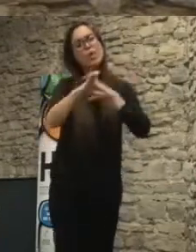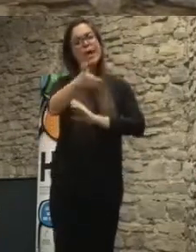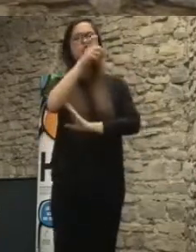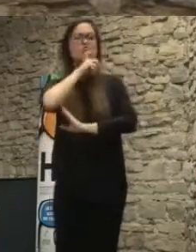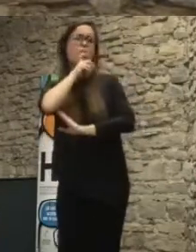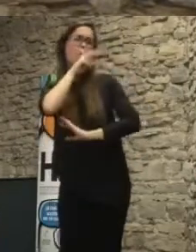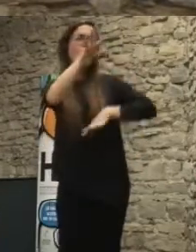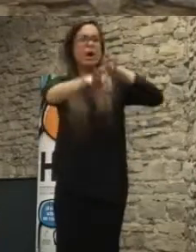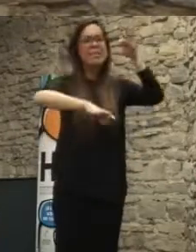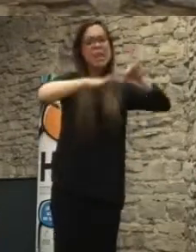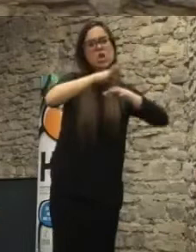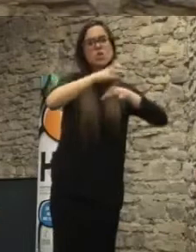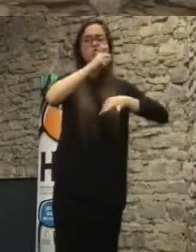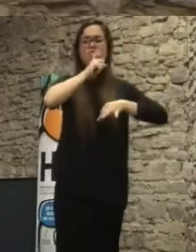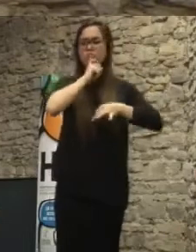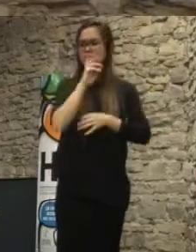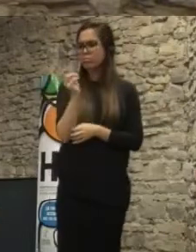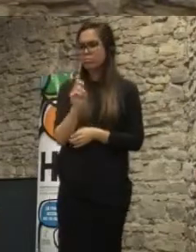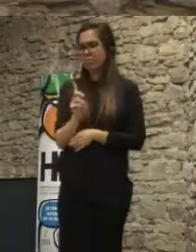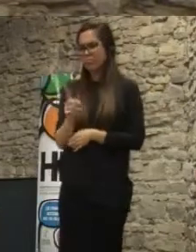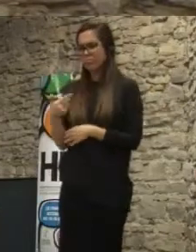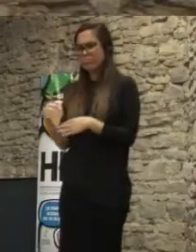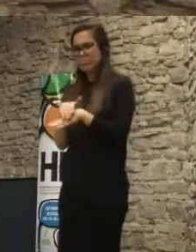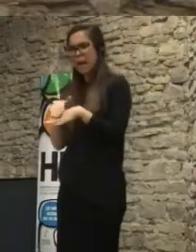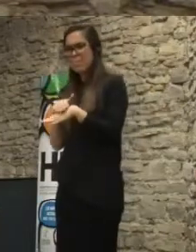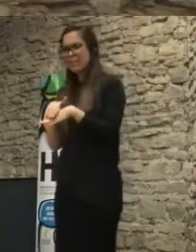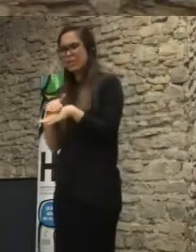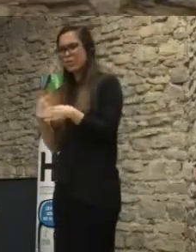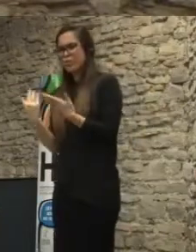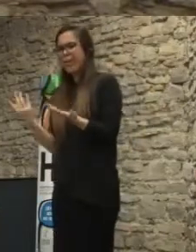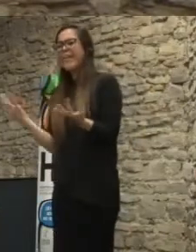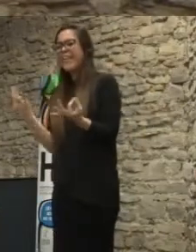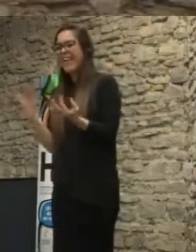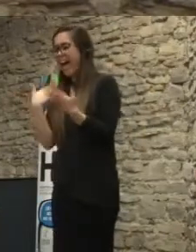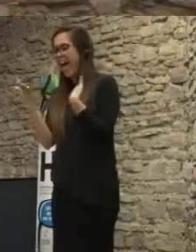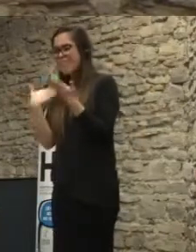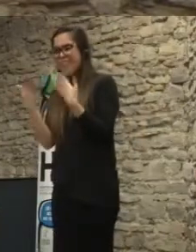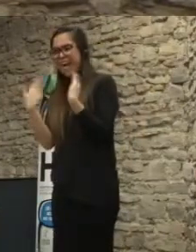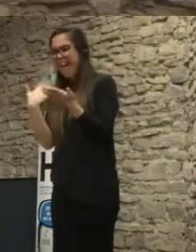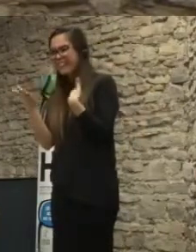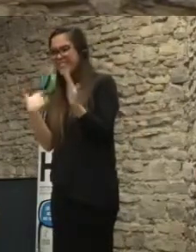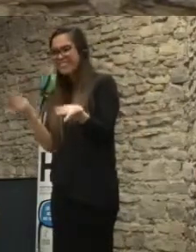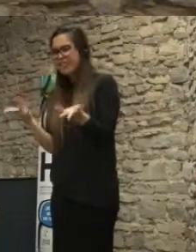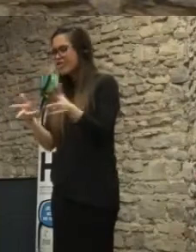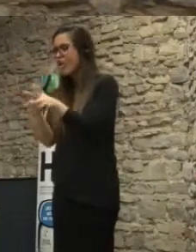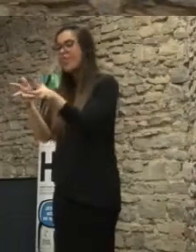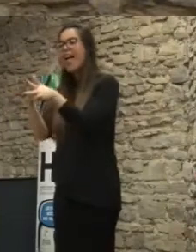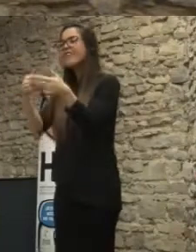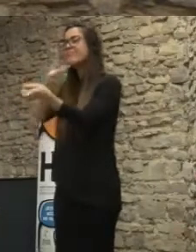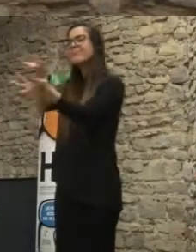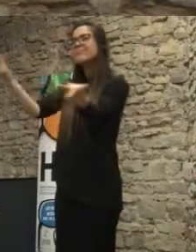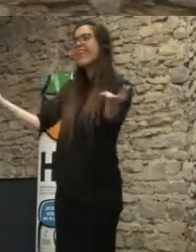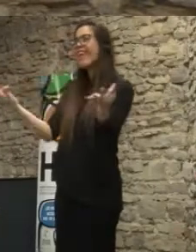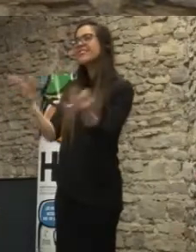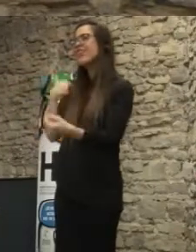se organiza, de cómo no sé qué, sino lo esencial se construye hablando de cómo es la sociedad, de qué